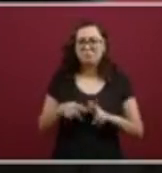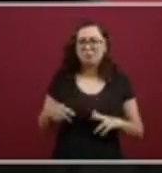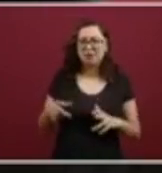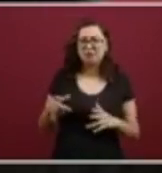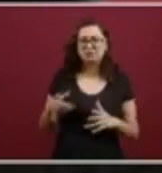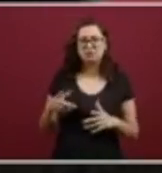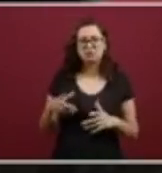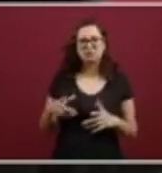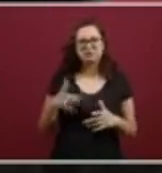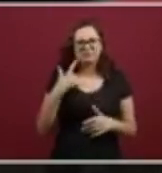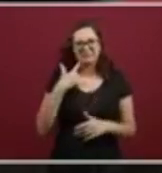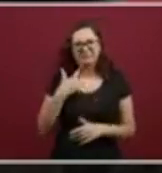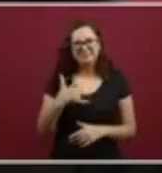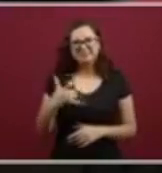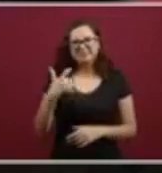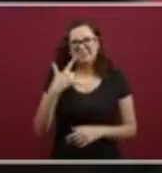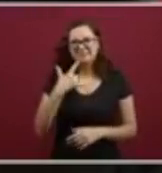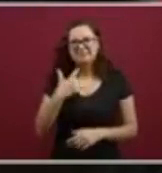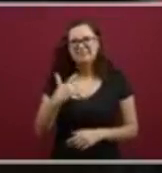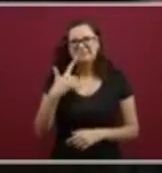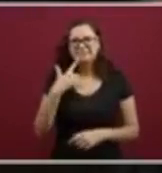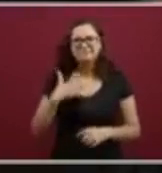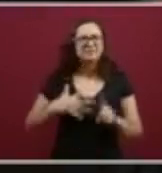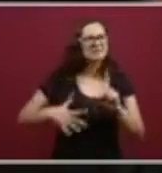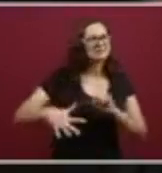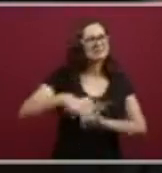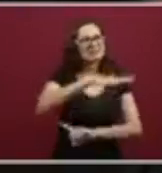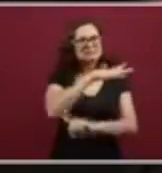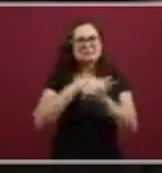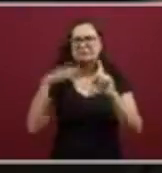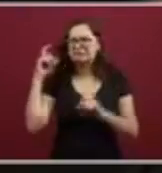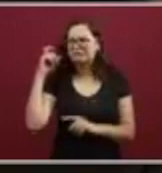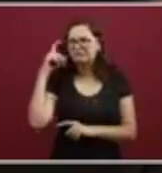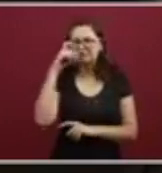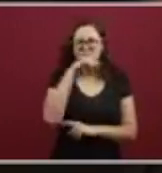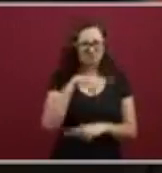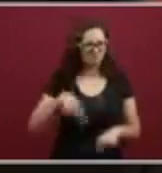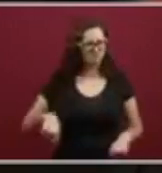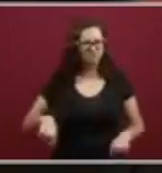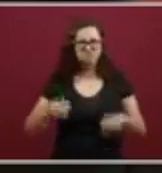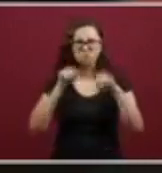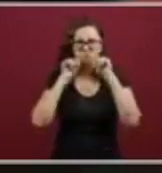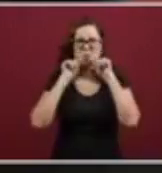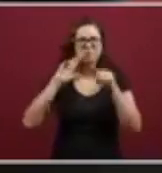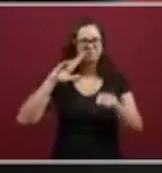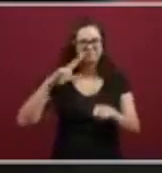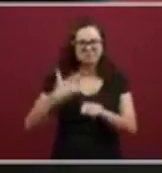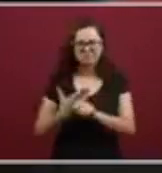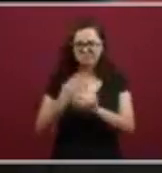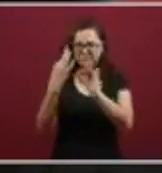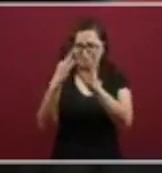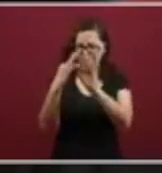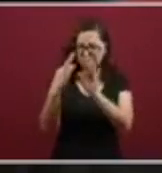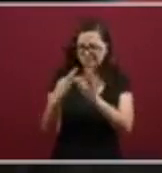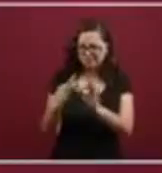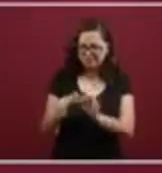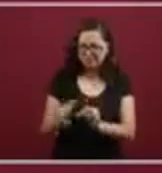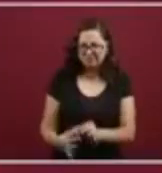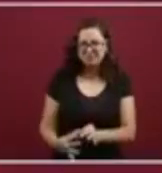difíciles han cumplido con su responsabilidad. Y les digo esto porque